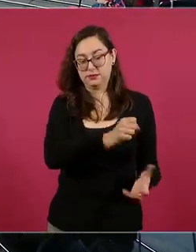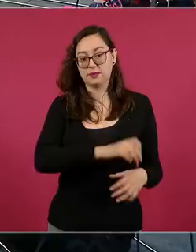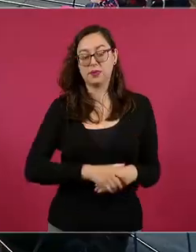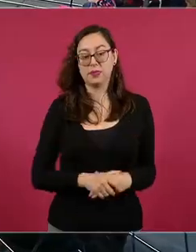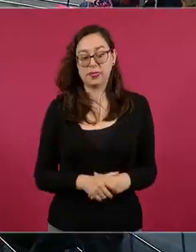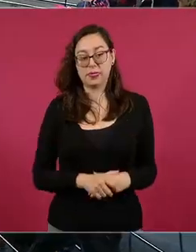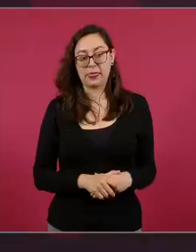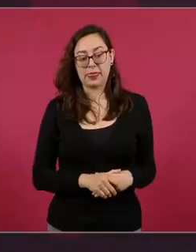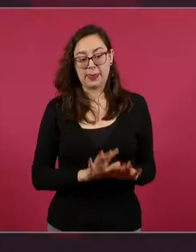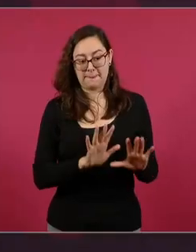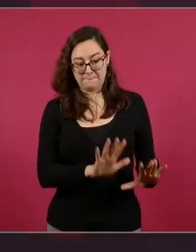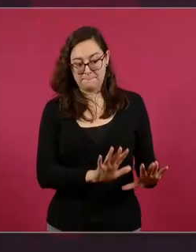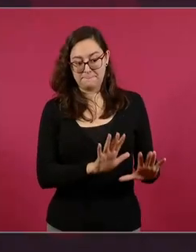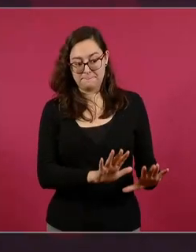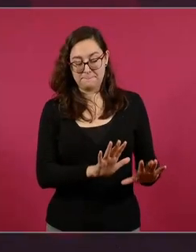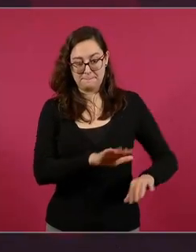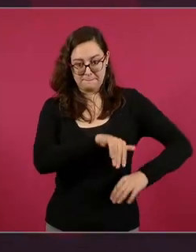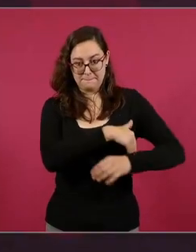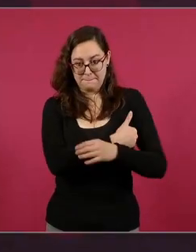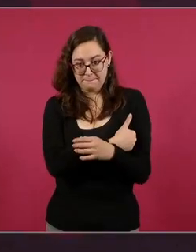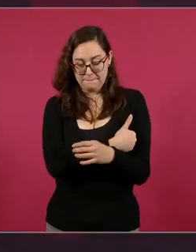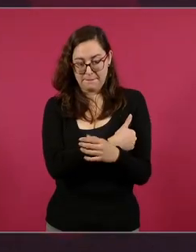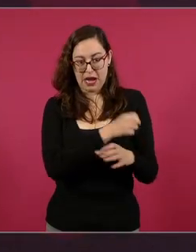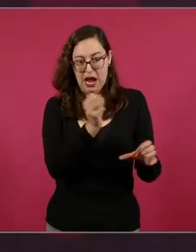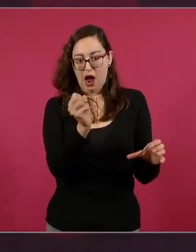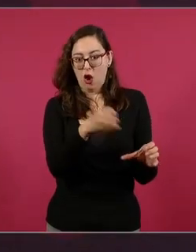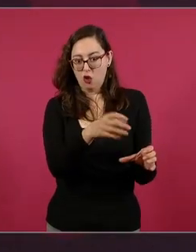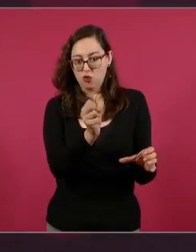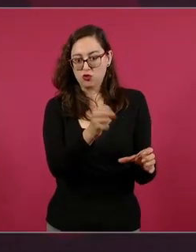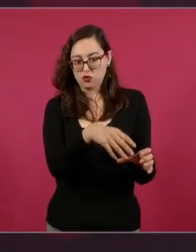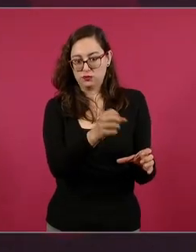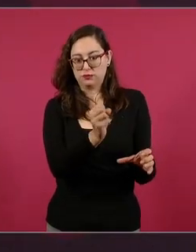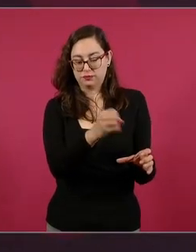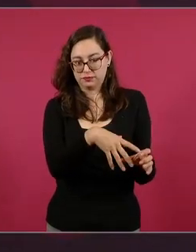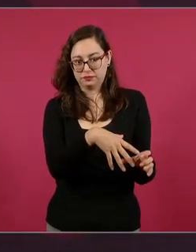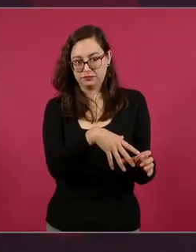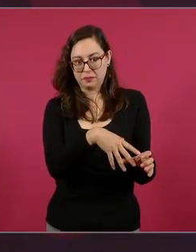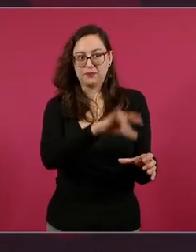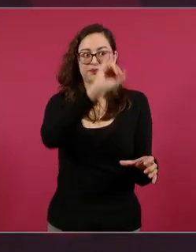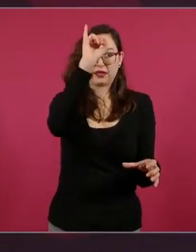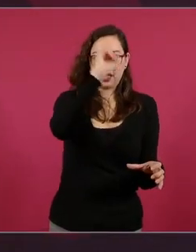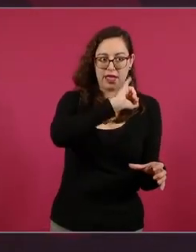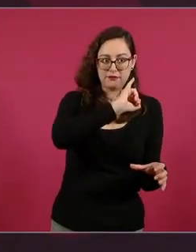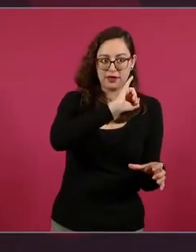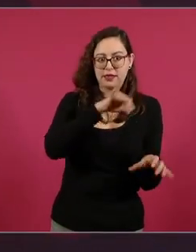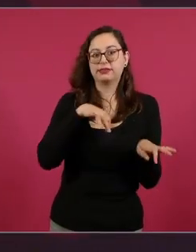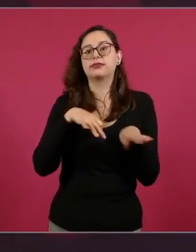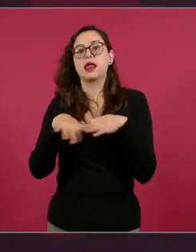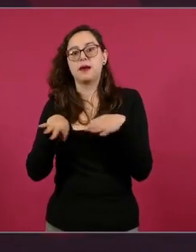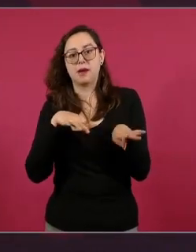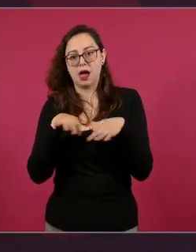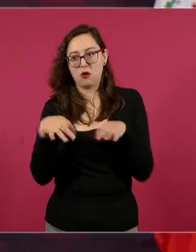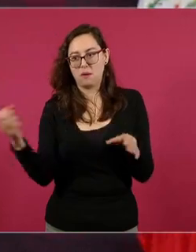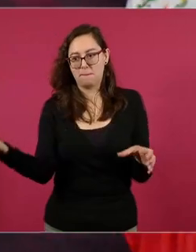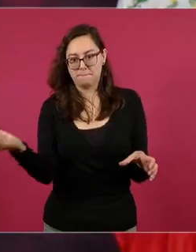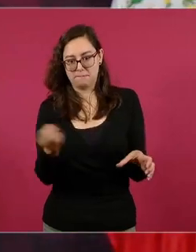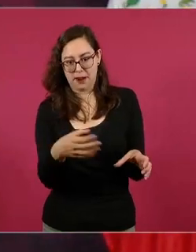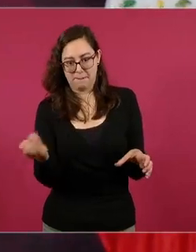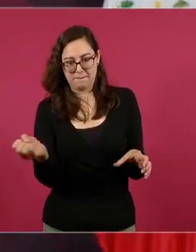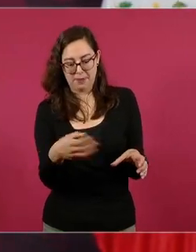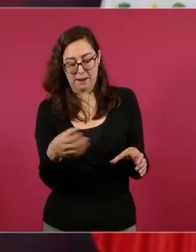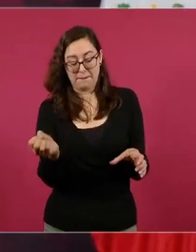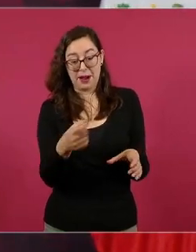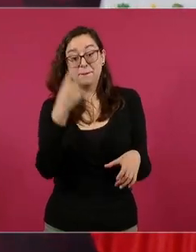De reservas, de ahorros, de las cuotas para vivienda de los